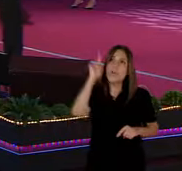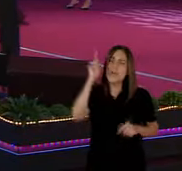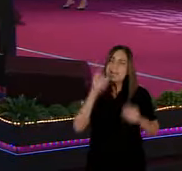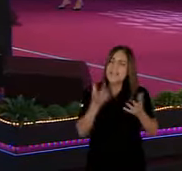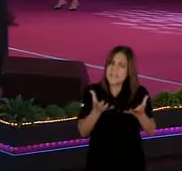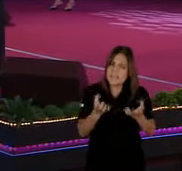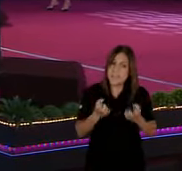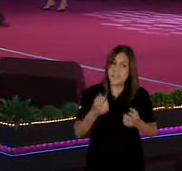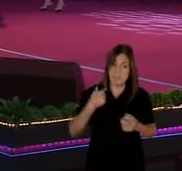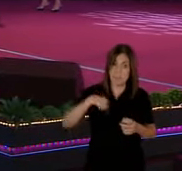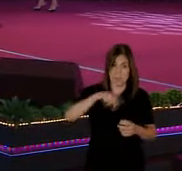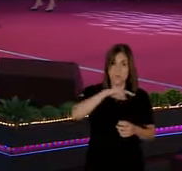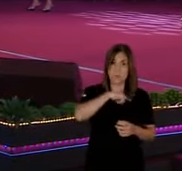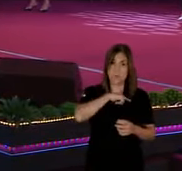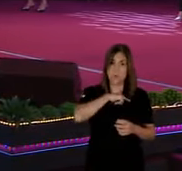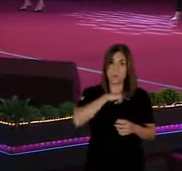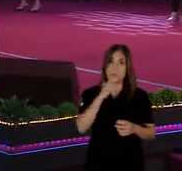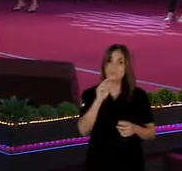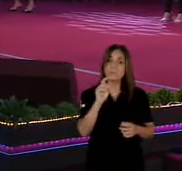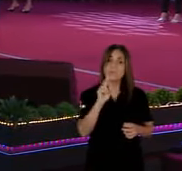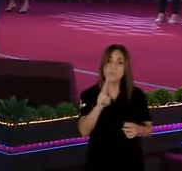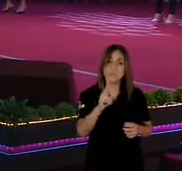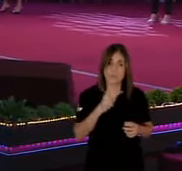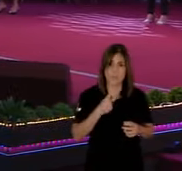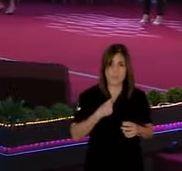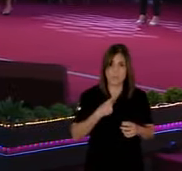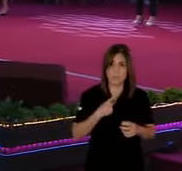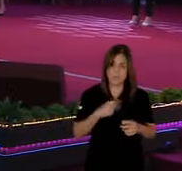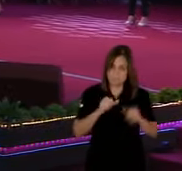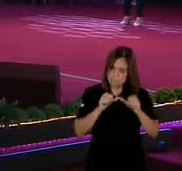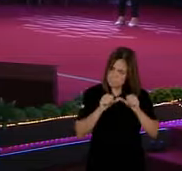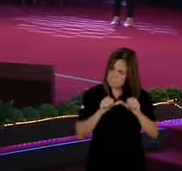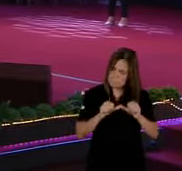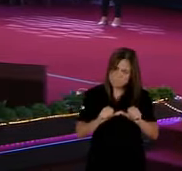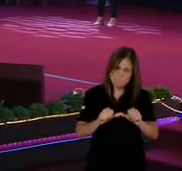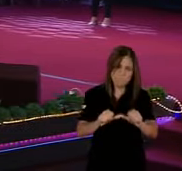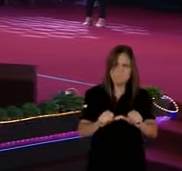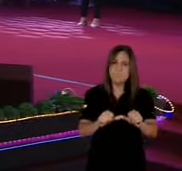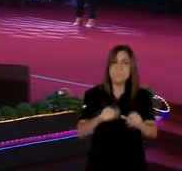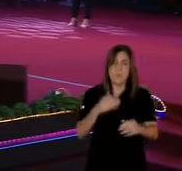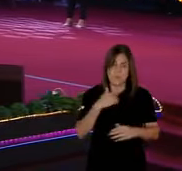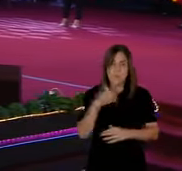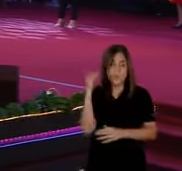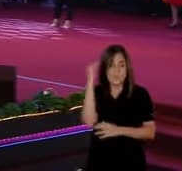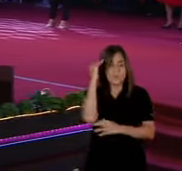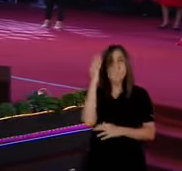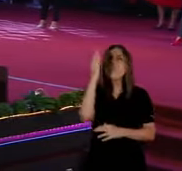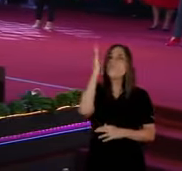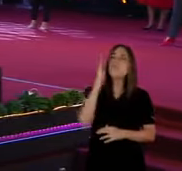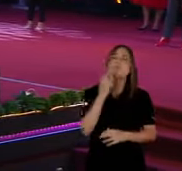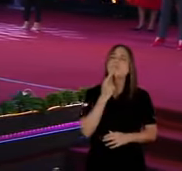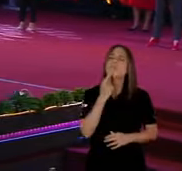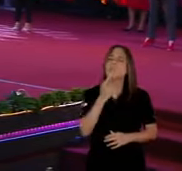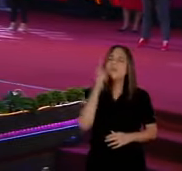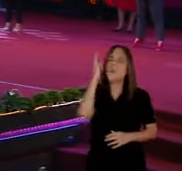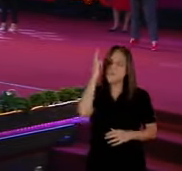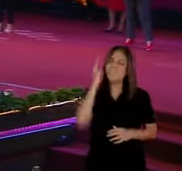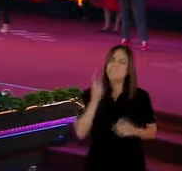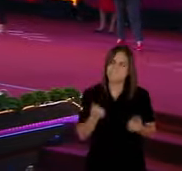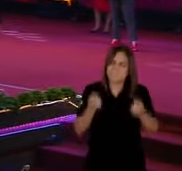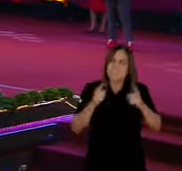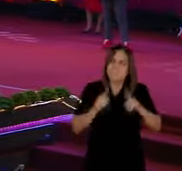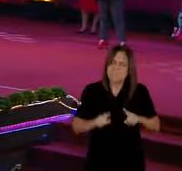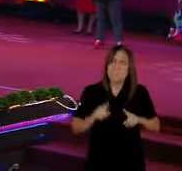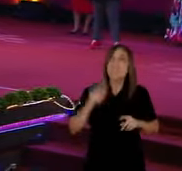y perseverantes en que yo sé que lo que Dios dijo, Él lo va a cumplir. Yo sé que lo que Dios